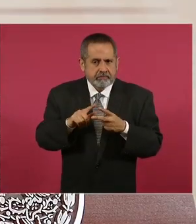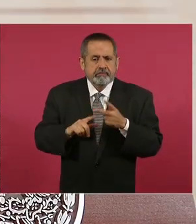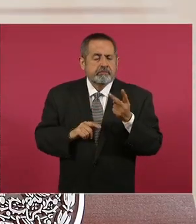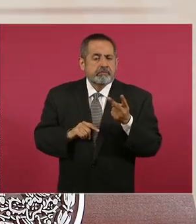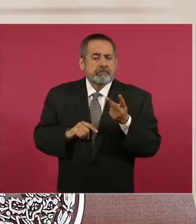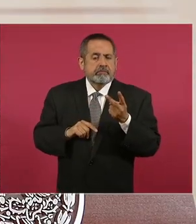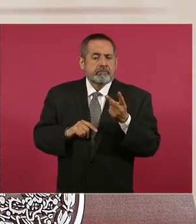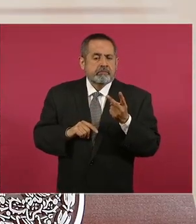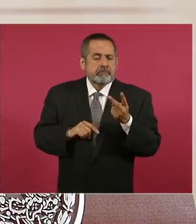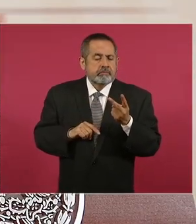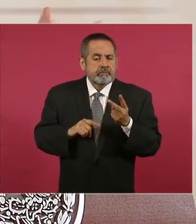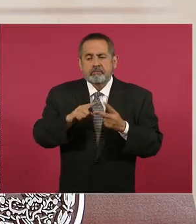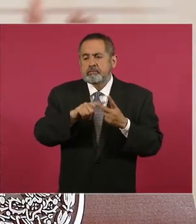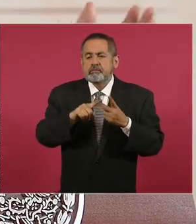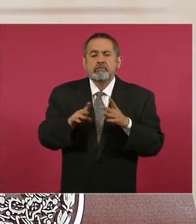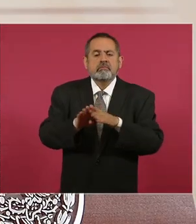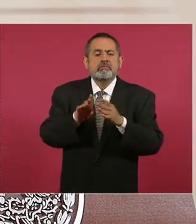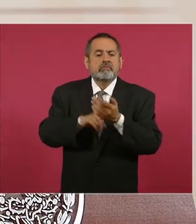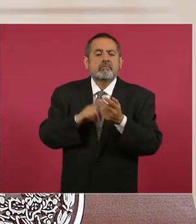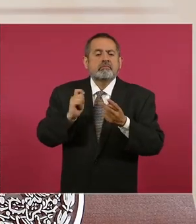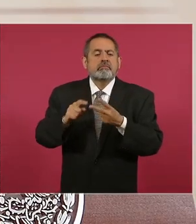y que obedecen a lo que